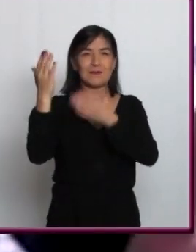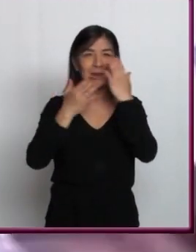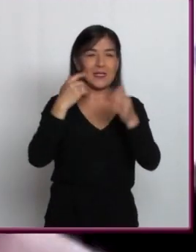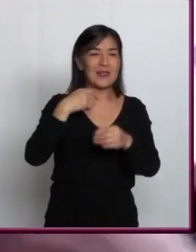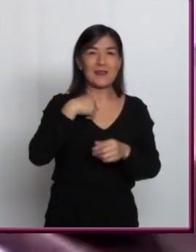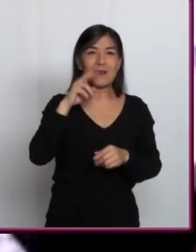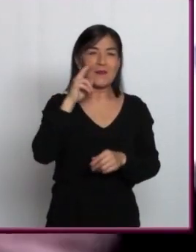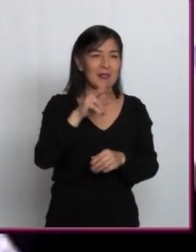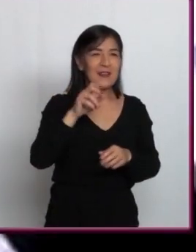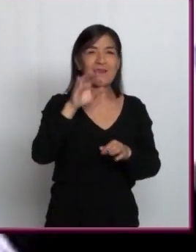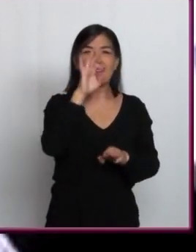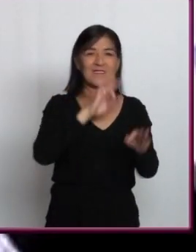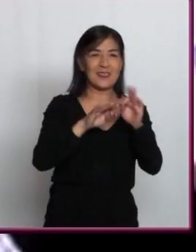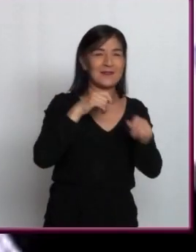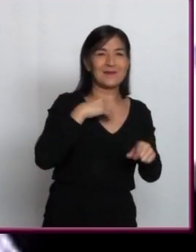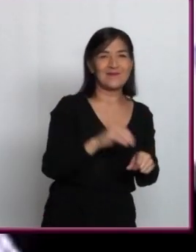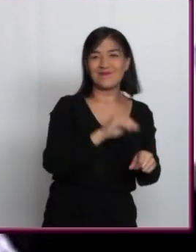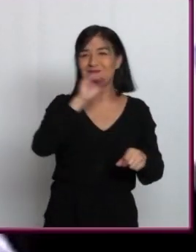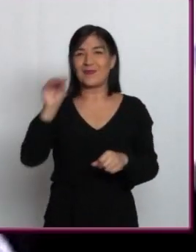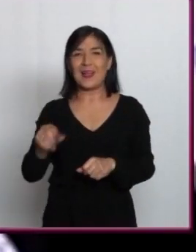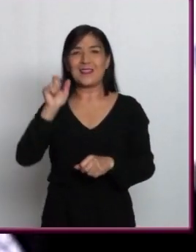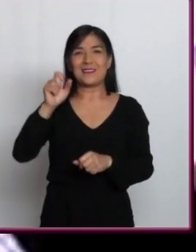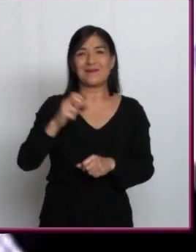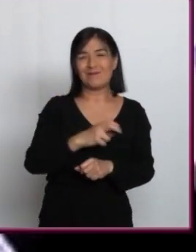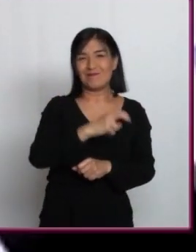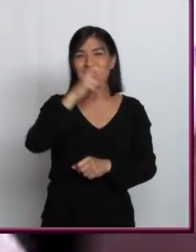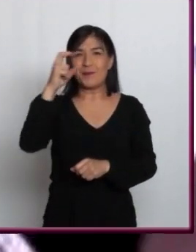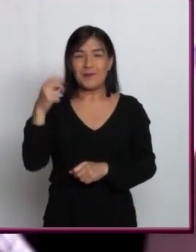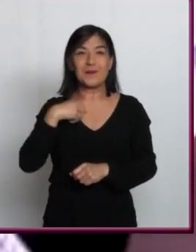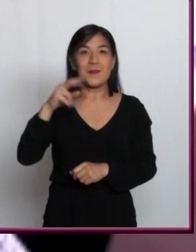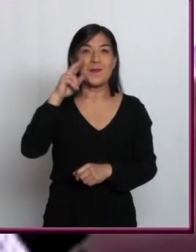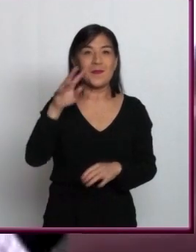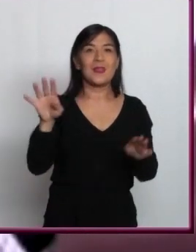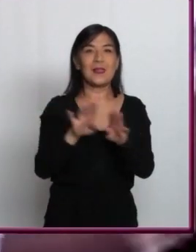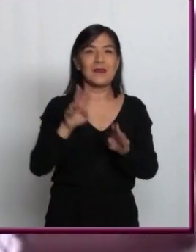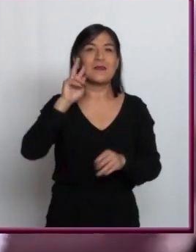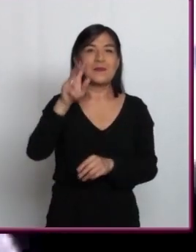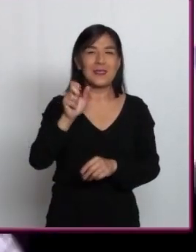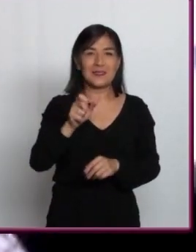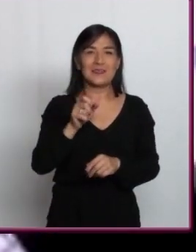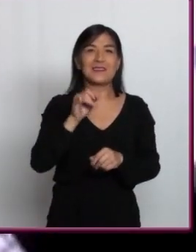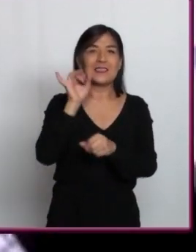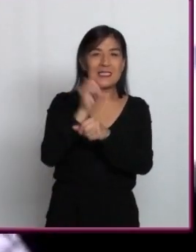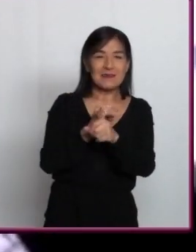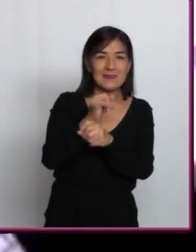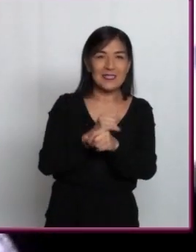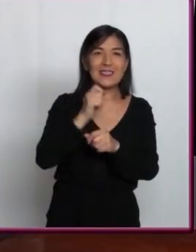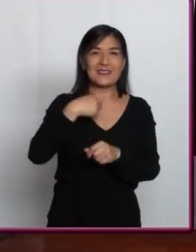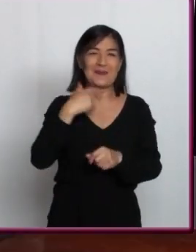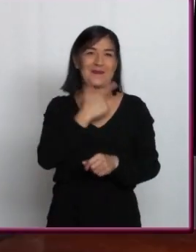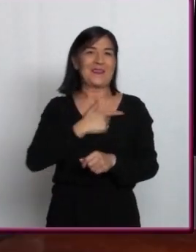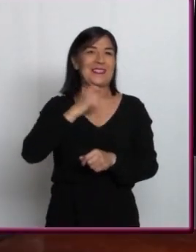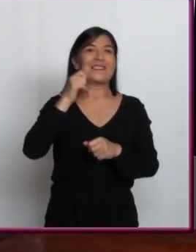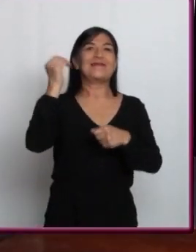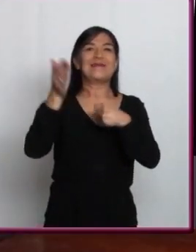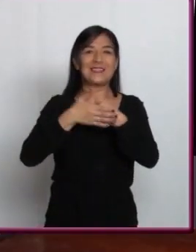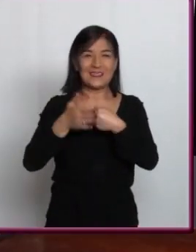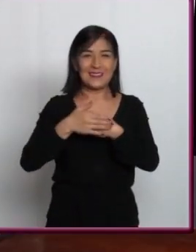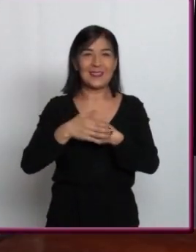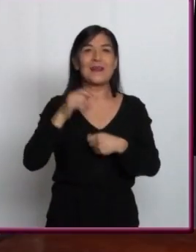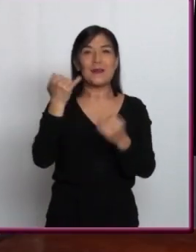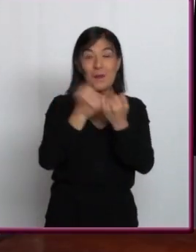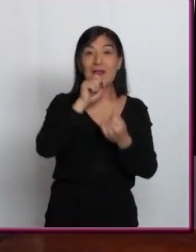de campo, de física, me pasé a la astronomía, ¿no? Pensé, bueno, si la última la vio Kepler, no voy a esperar la próxima, ¿no? Y Yo bueno, me